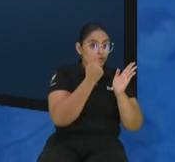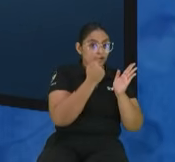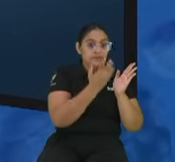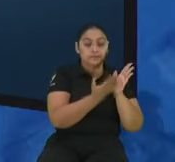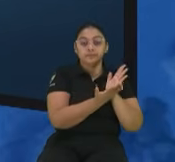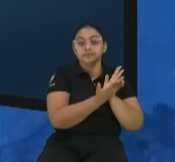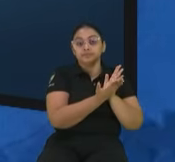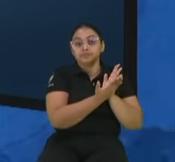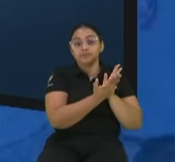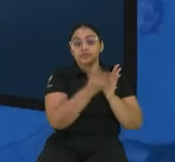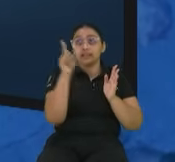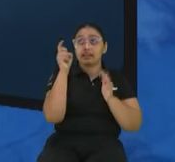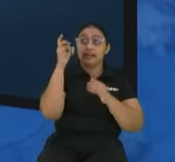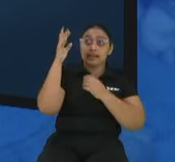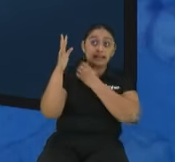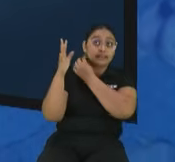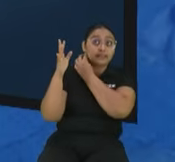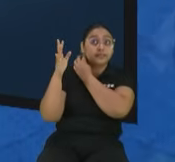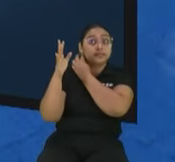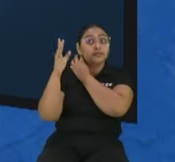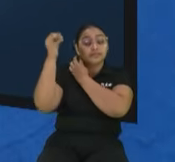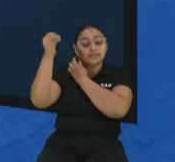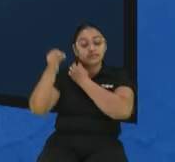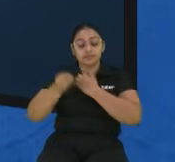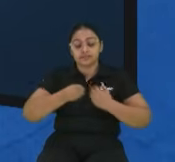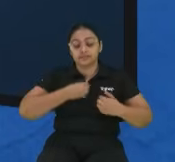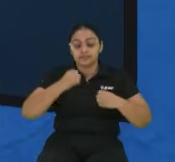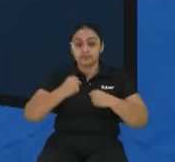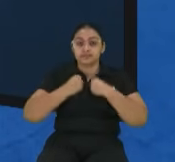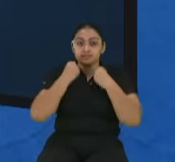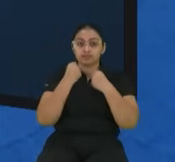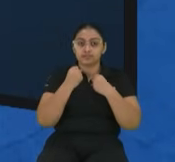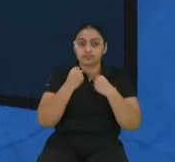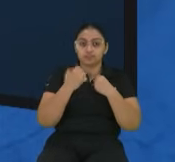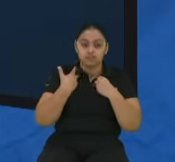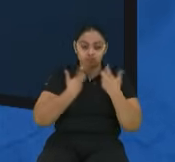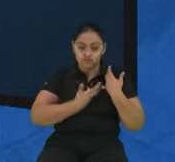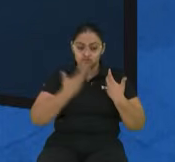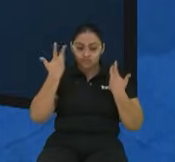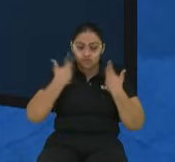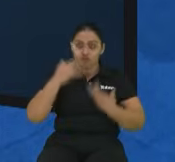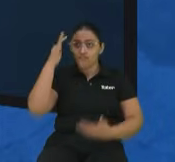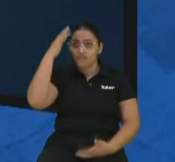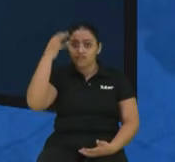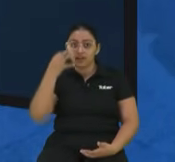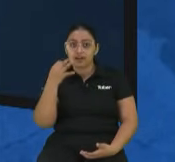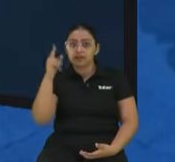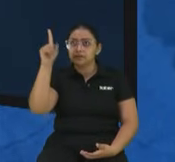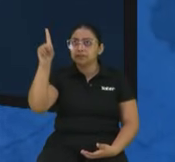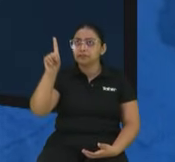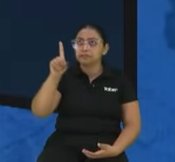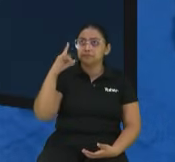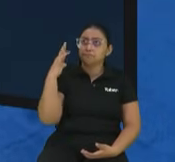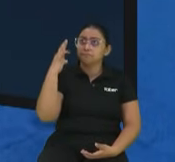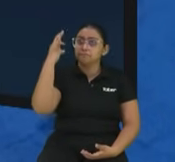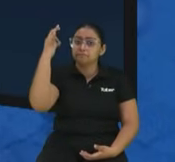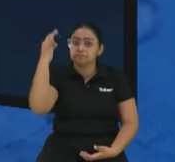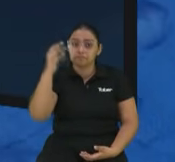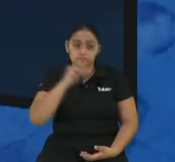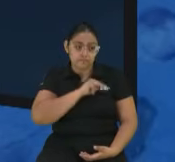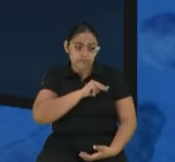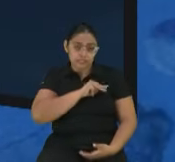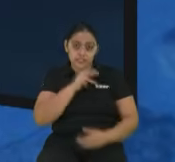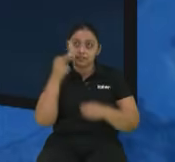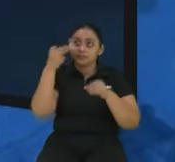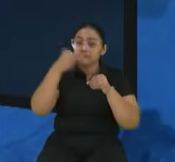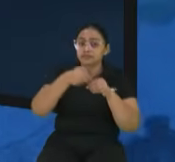a Cristo Jesús Nuestro Señor porque porque me tuvo por fiel poniéndome en el Ministerio la fortaleza